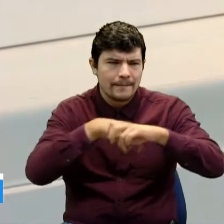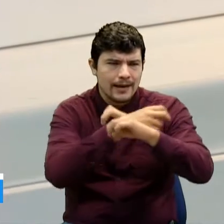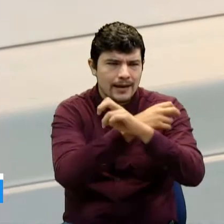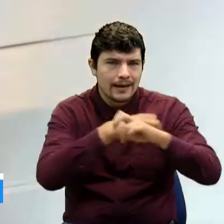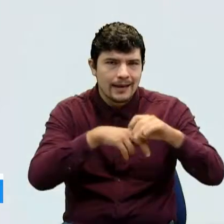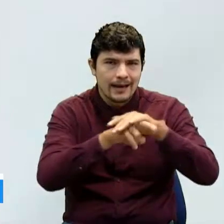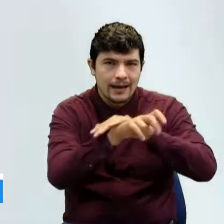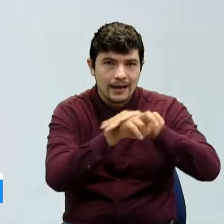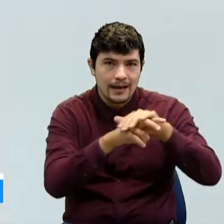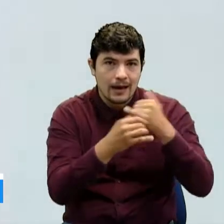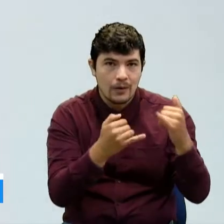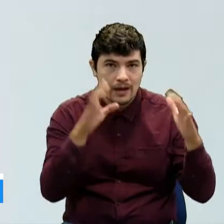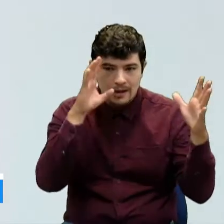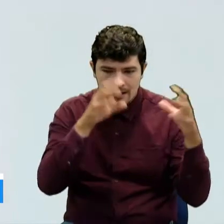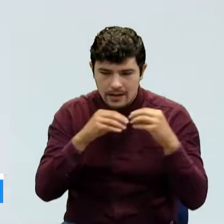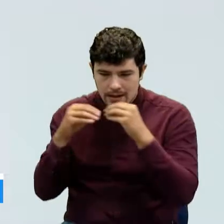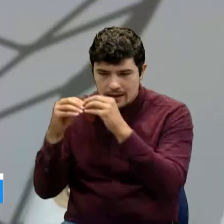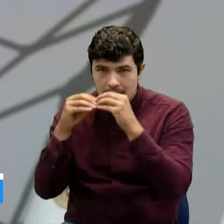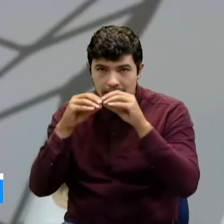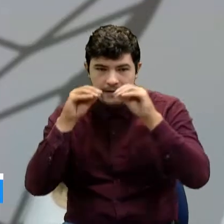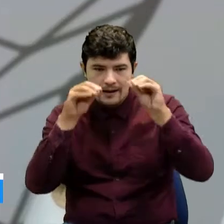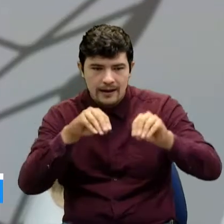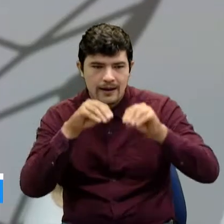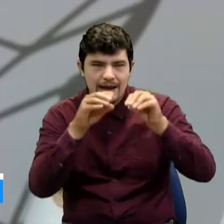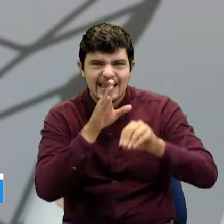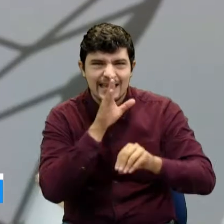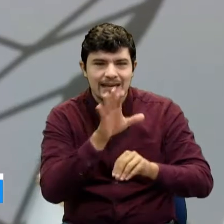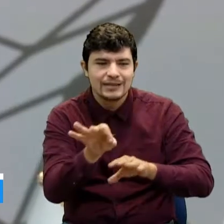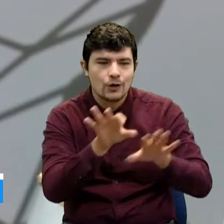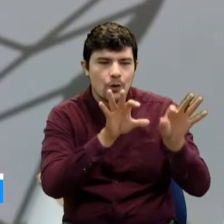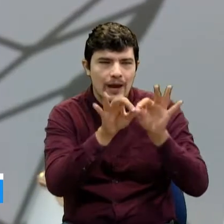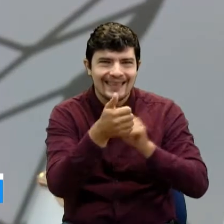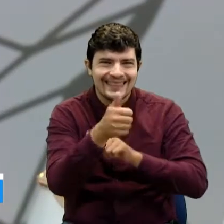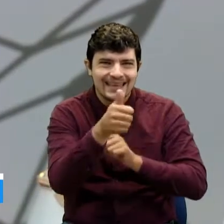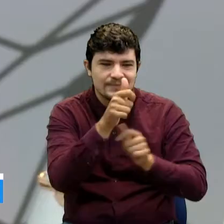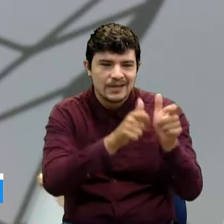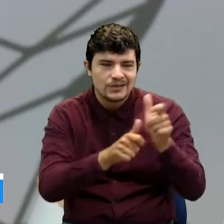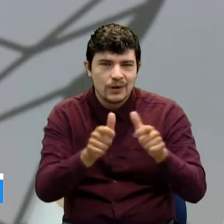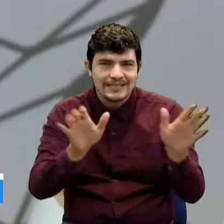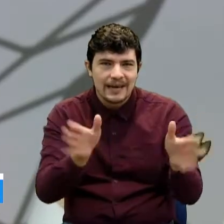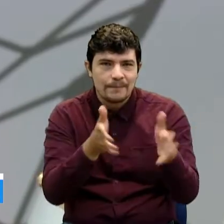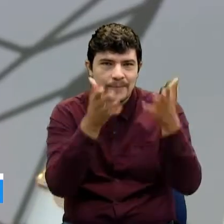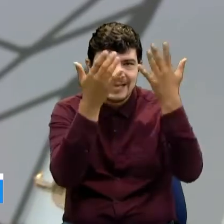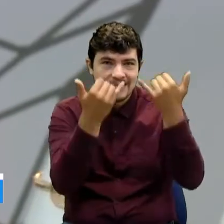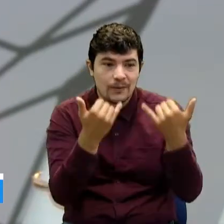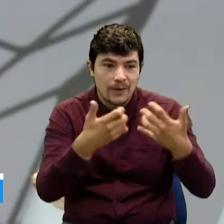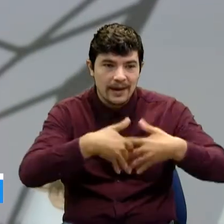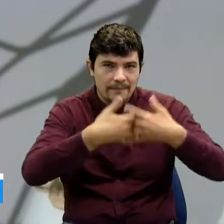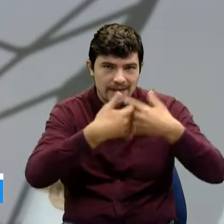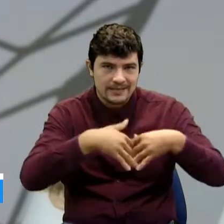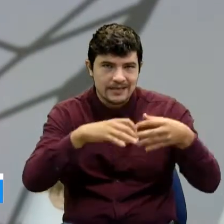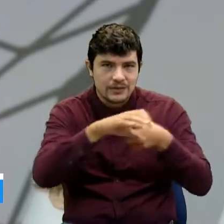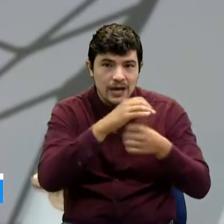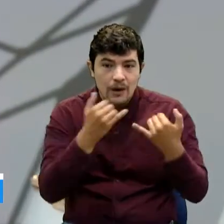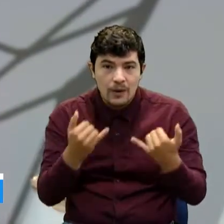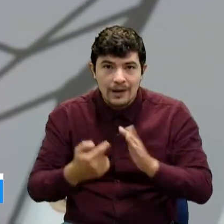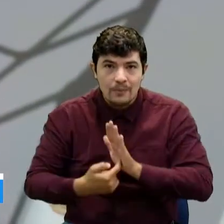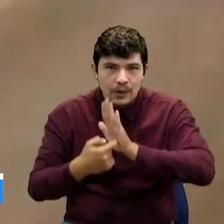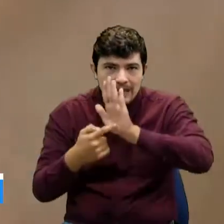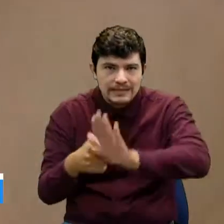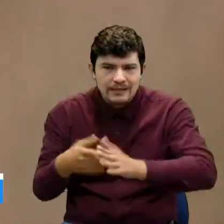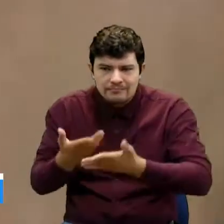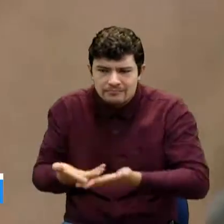se aliaron para capacitar a 10 emprendedores de la ciudad, quienes hoy exponen sus productos artesanales y